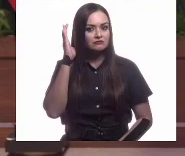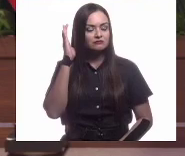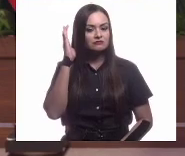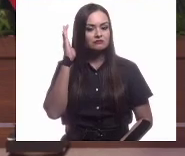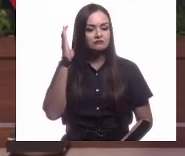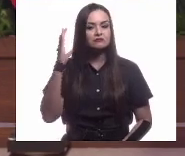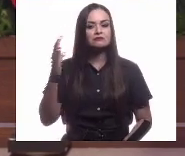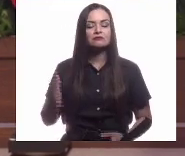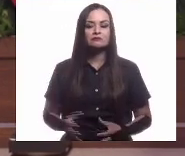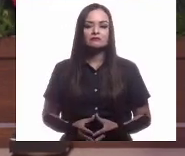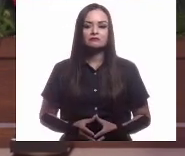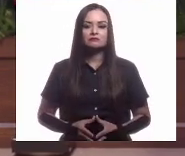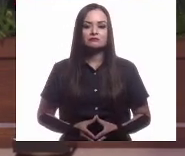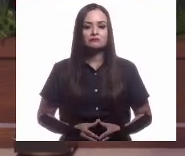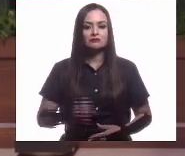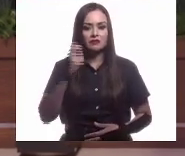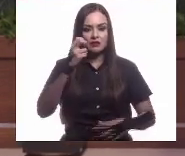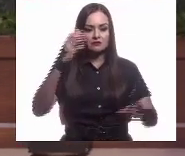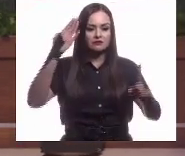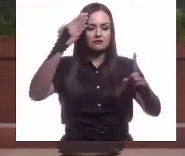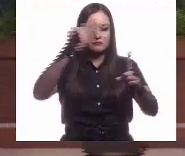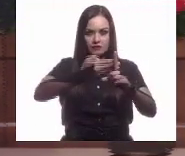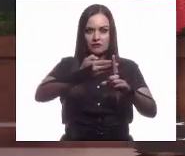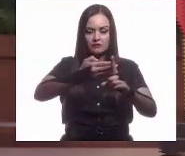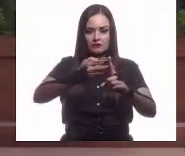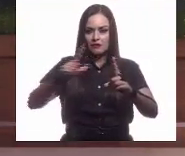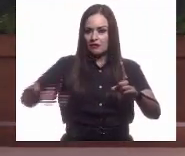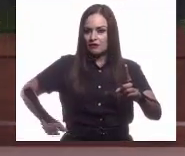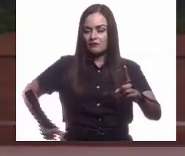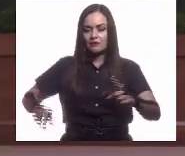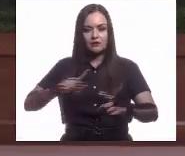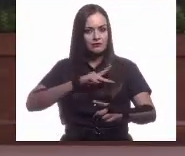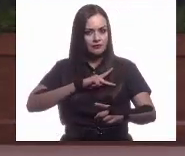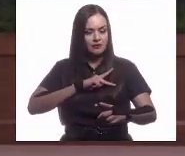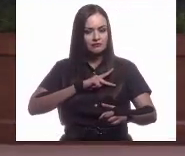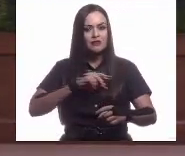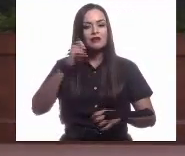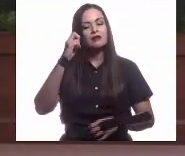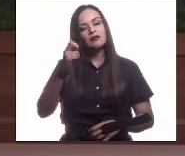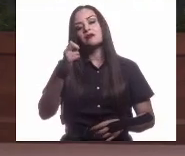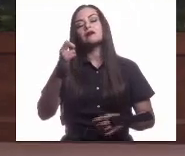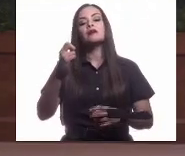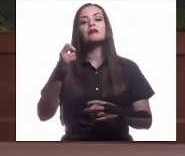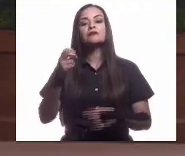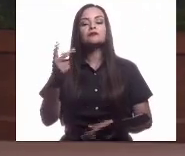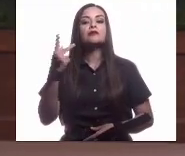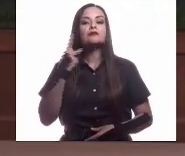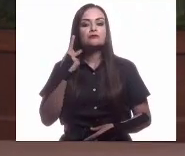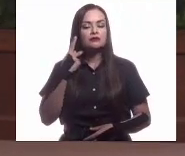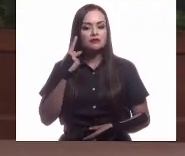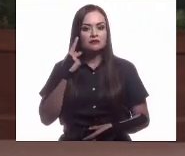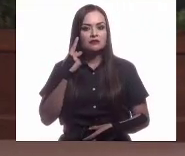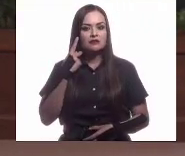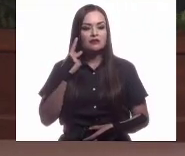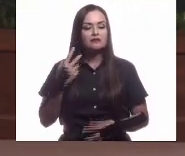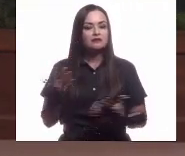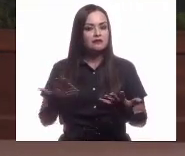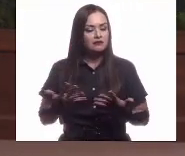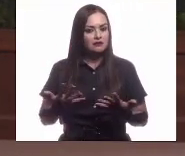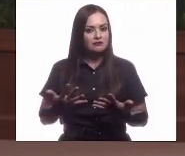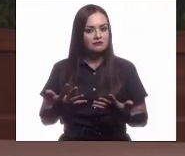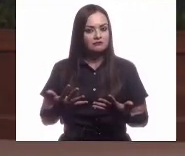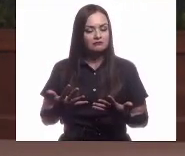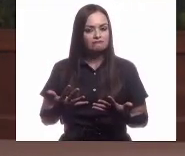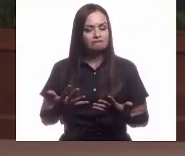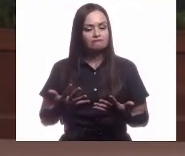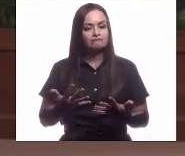sin duda alguna, es la visión de mi gobierno. Son los instrumentos de política que hemos diseñado y que hemos utilizado.